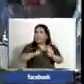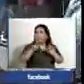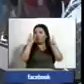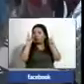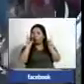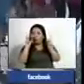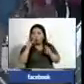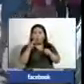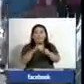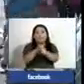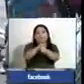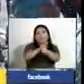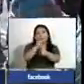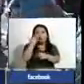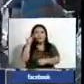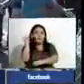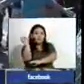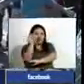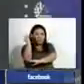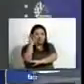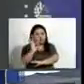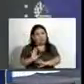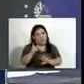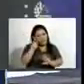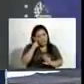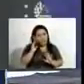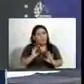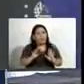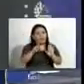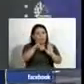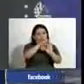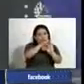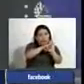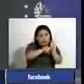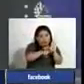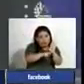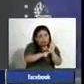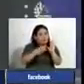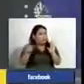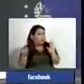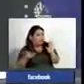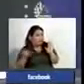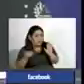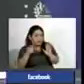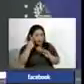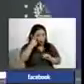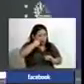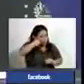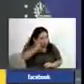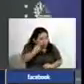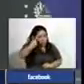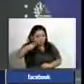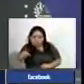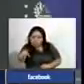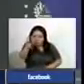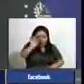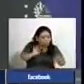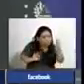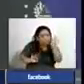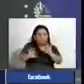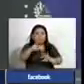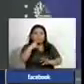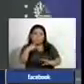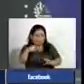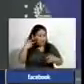del COVID-19. Vamos a tomar todas las medidas necesarias para dar con el paradero de estas personas y los vamos